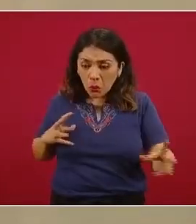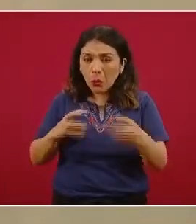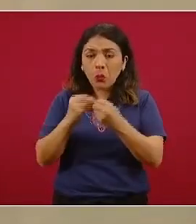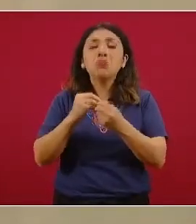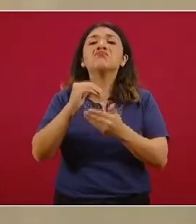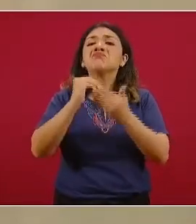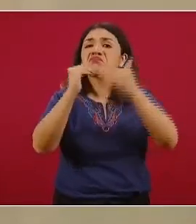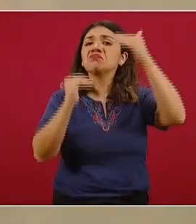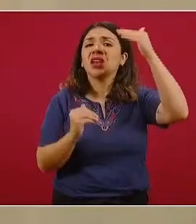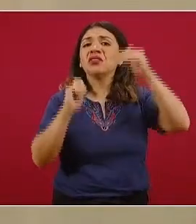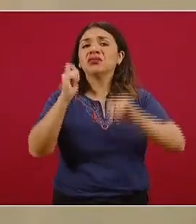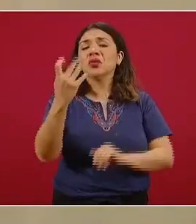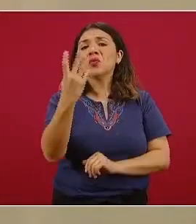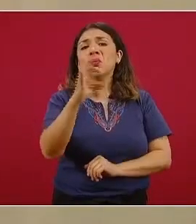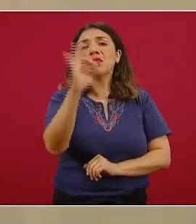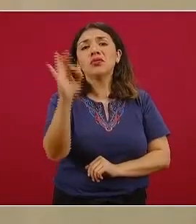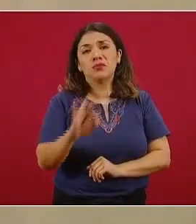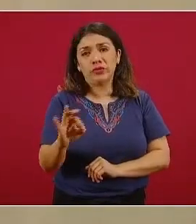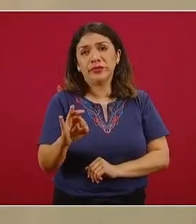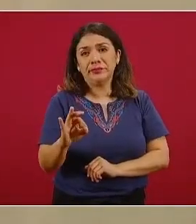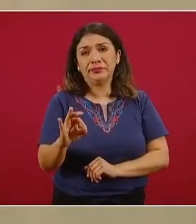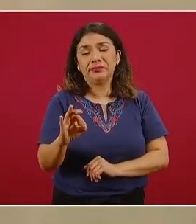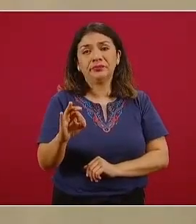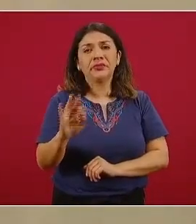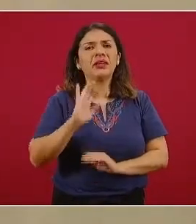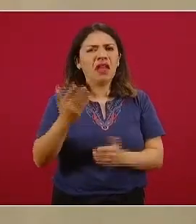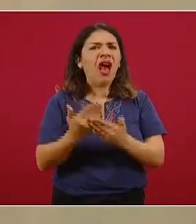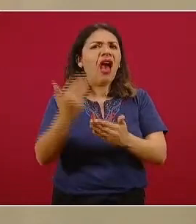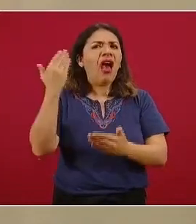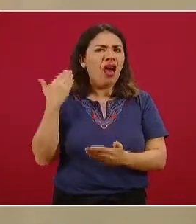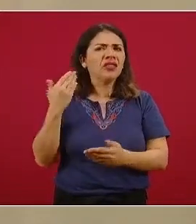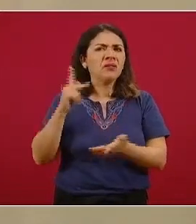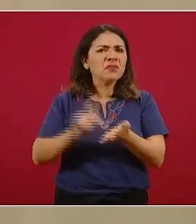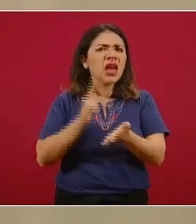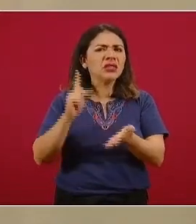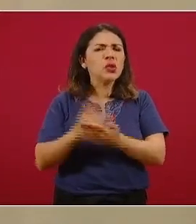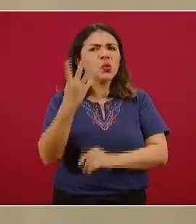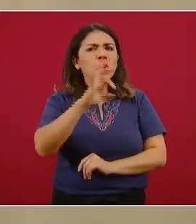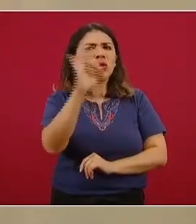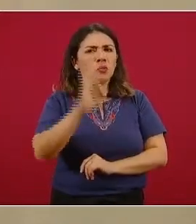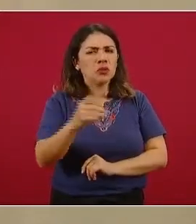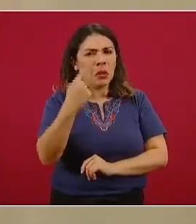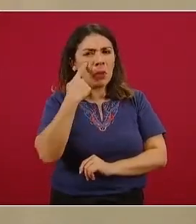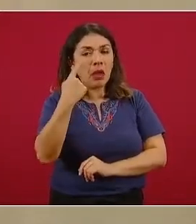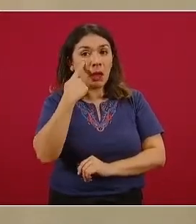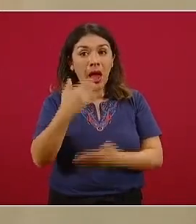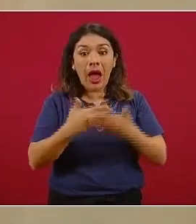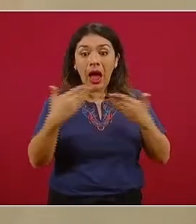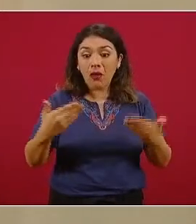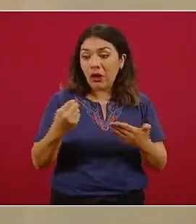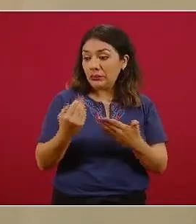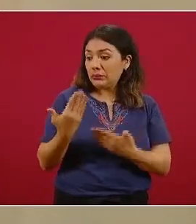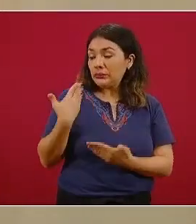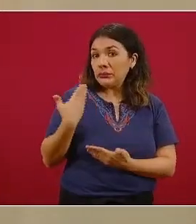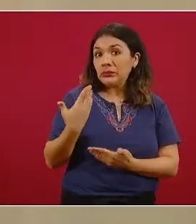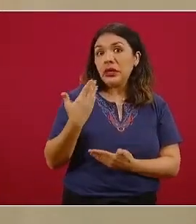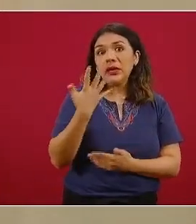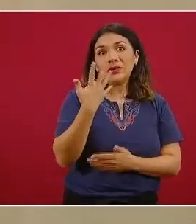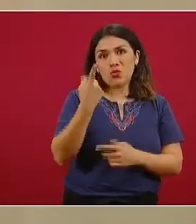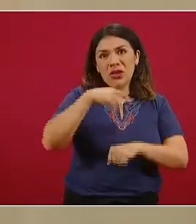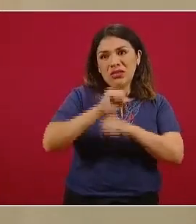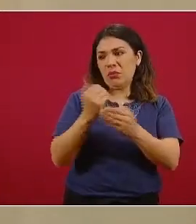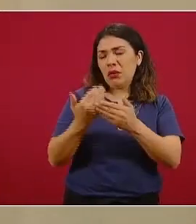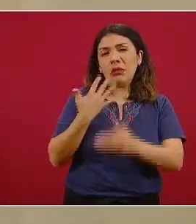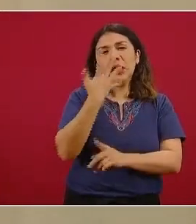disminuyen nuevamente a un 4%. Ya habíamos tenido 4% en semanas previas, pero de un 5% que tuvimos toda la semana